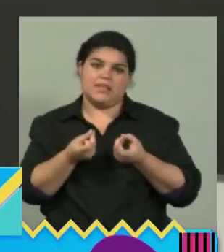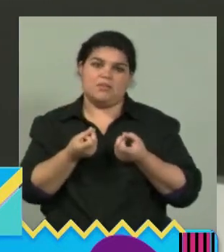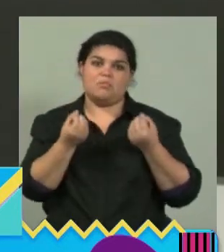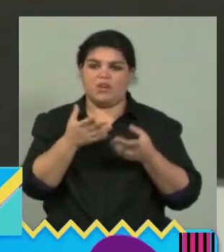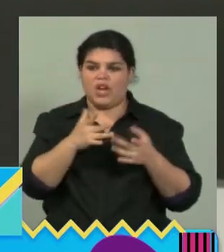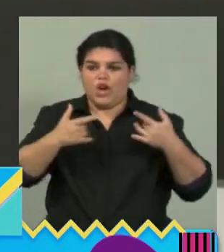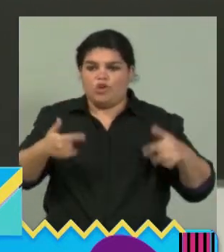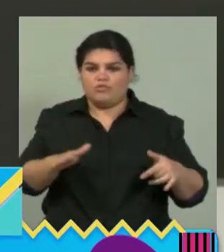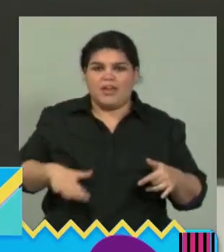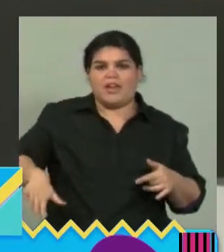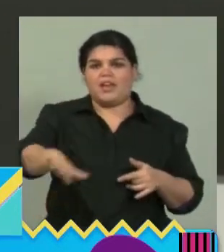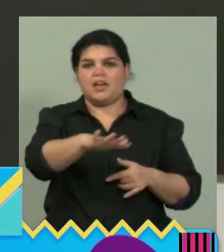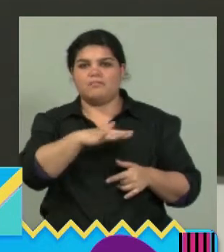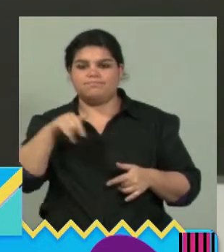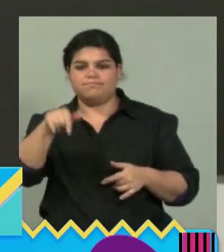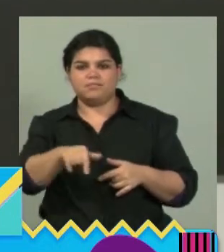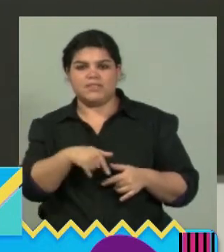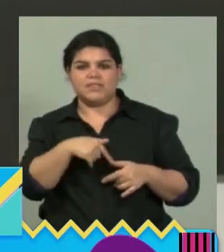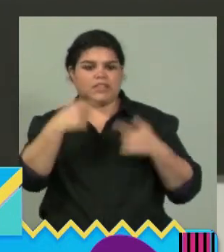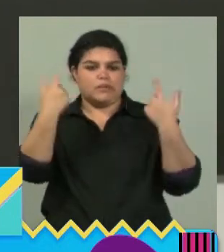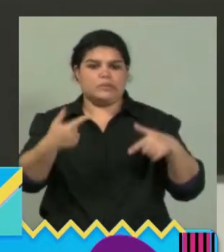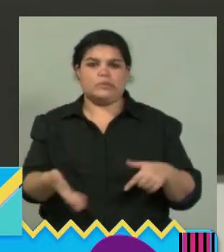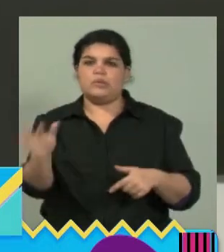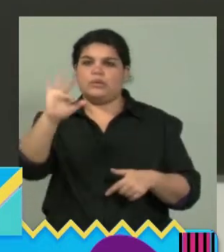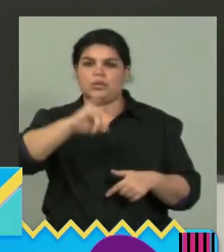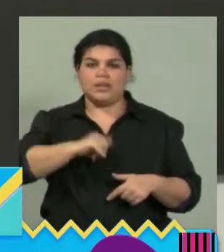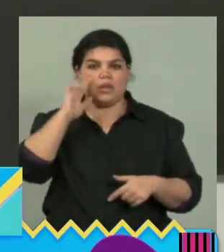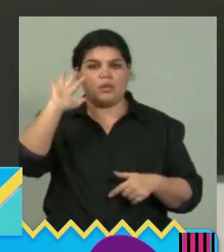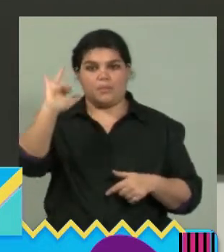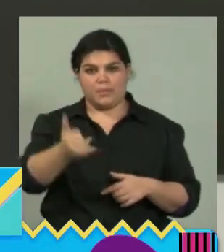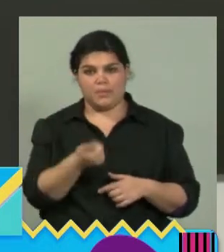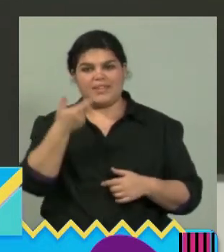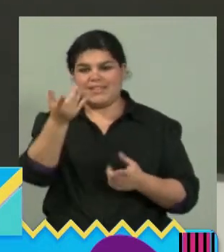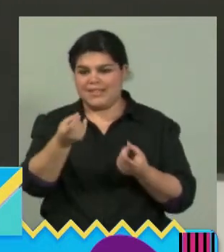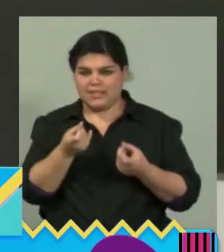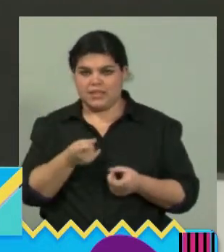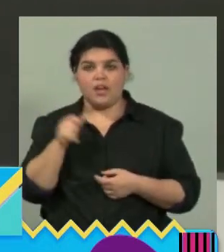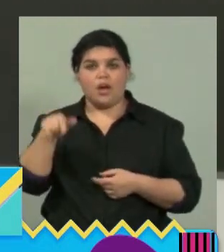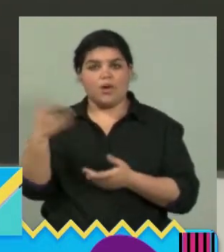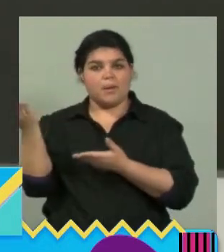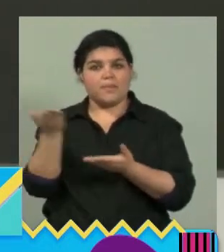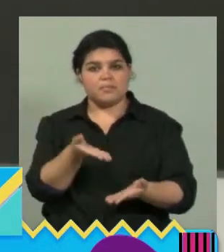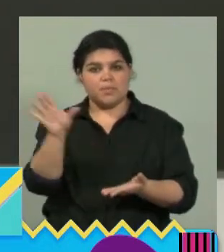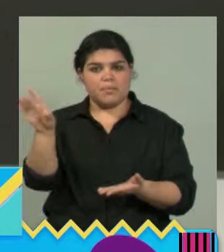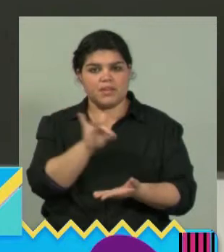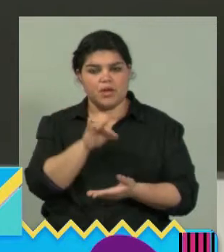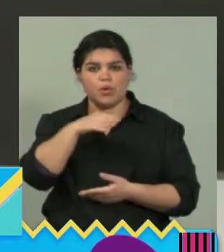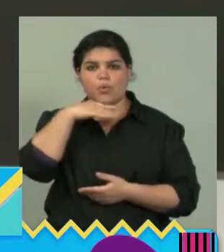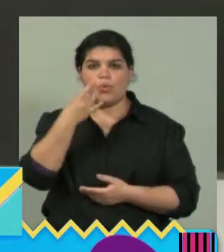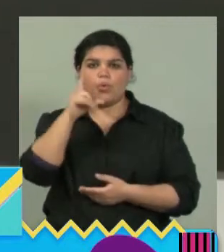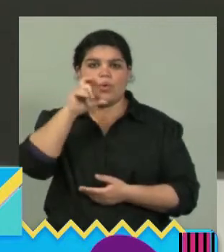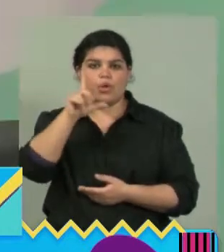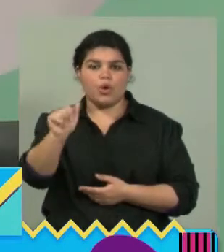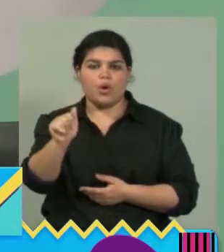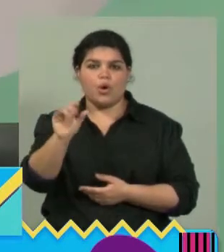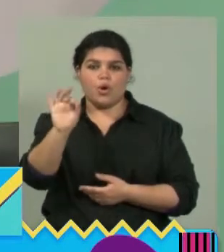de esa cadena, ¿no? que necesita de la minería. Vamos a presentar entonces a nuestro invitado del día de hoy, Julio Totero,